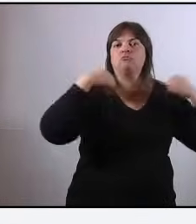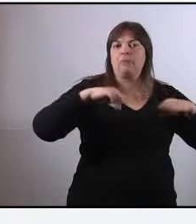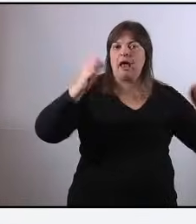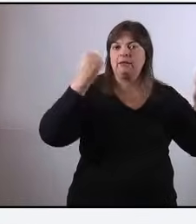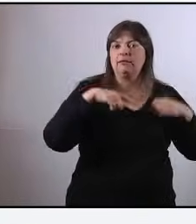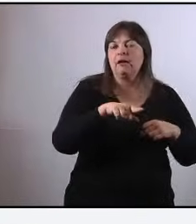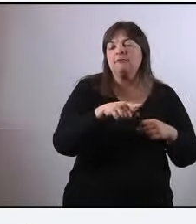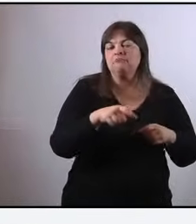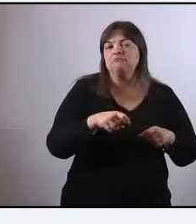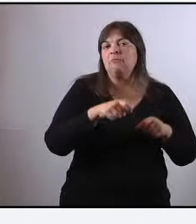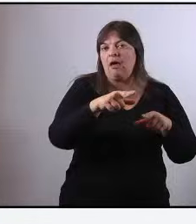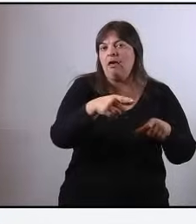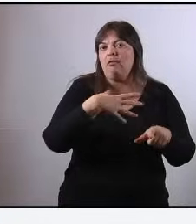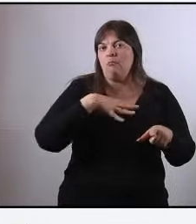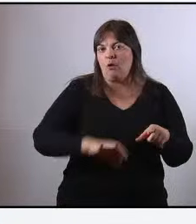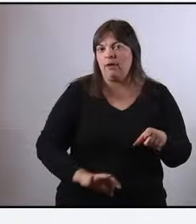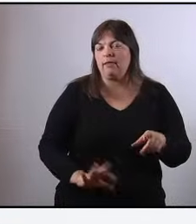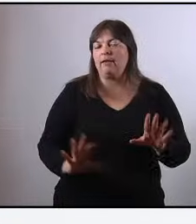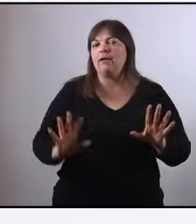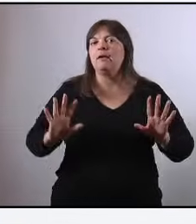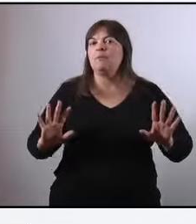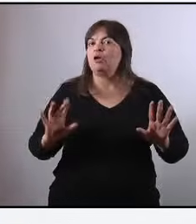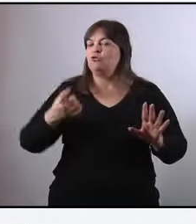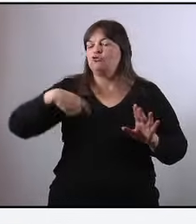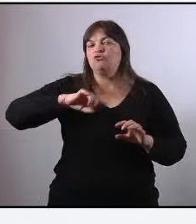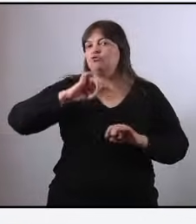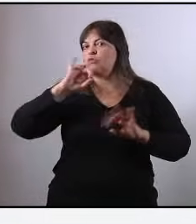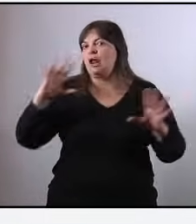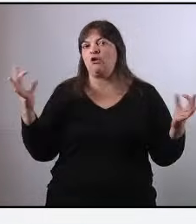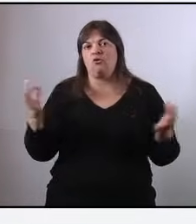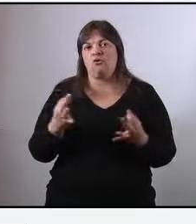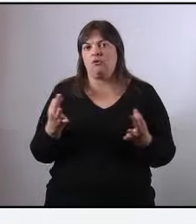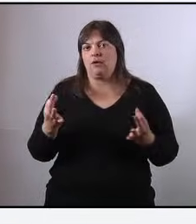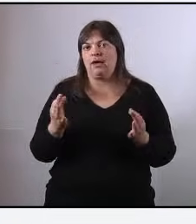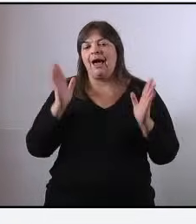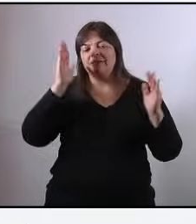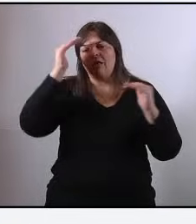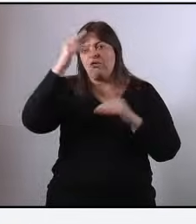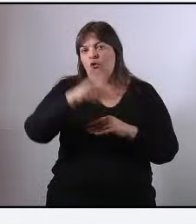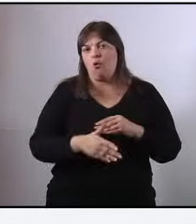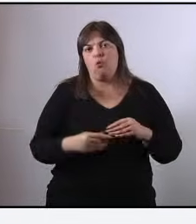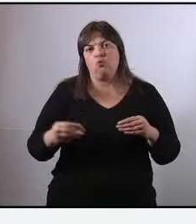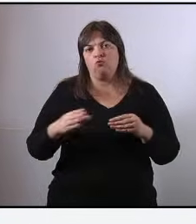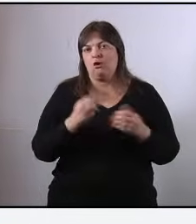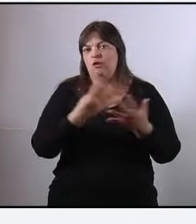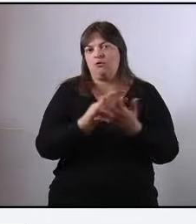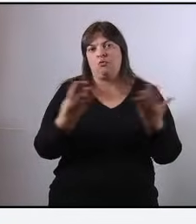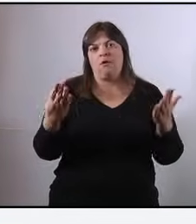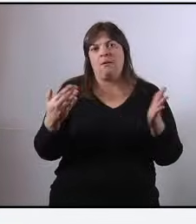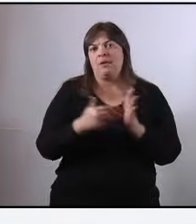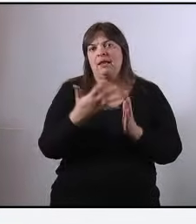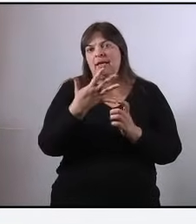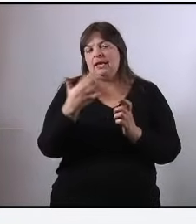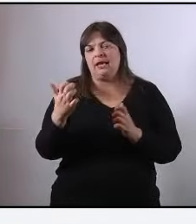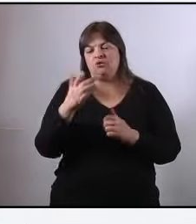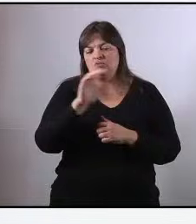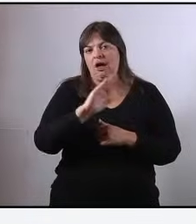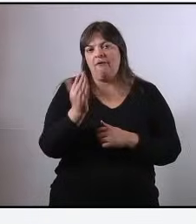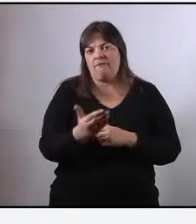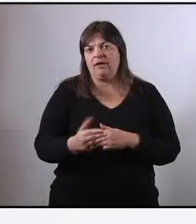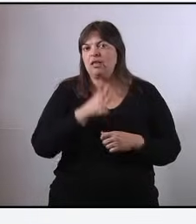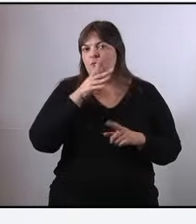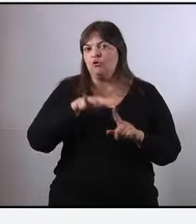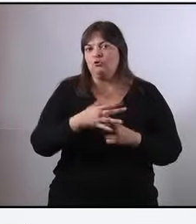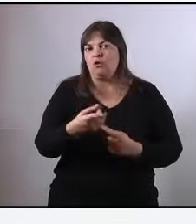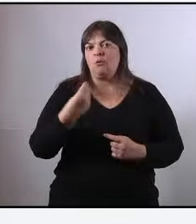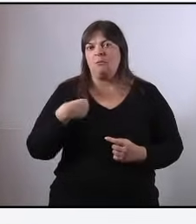esa actividad lo hagan, pero lo que tenemos muy claro es que tenemos que atender a esos 19.500 afectados por esta